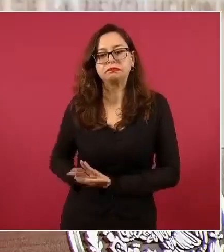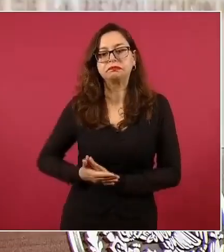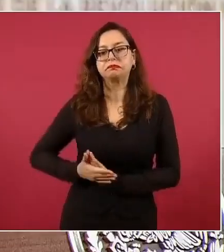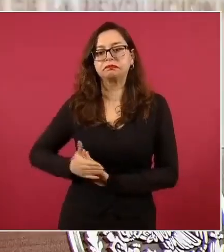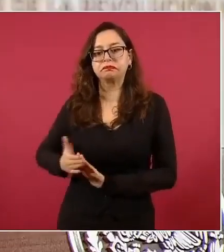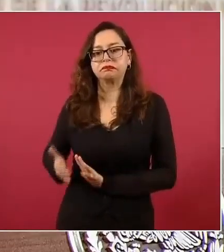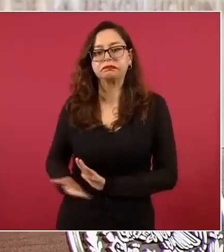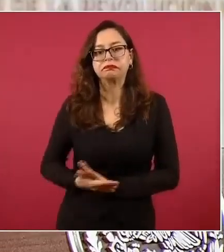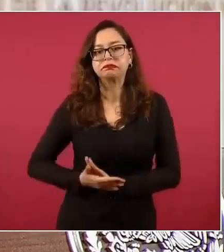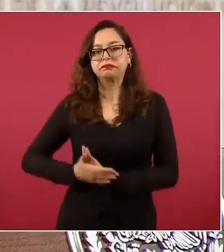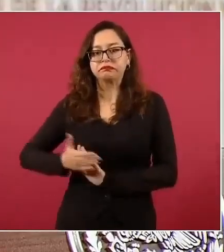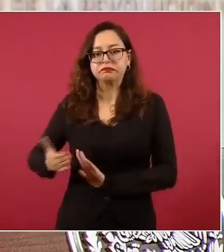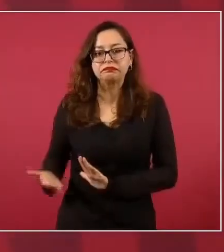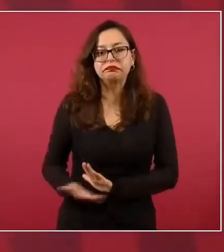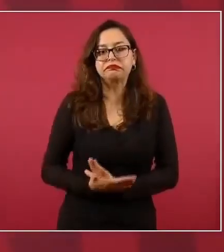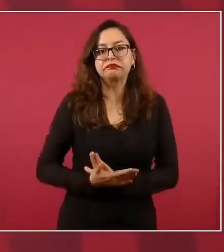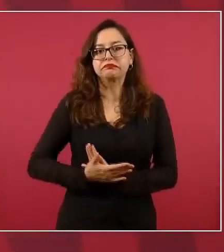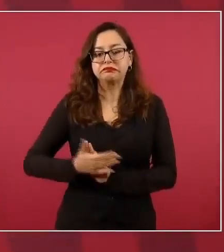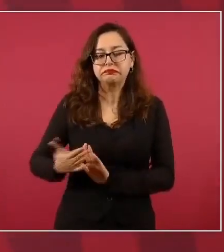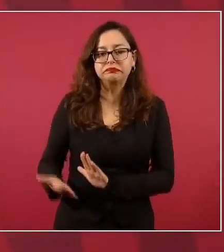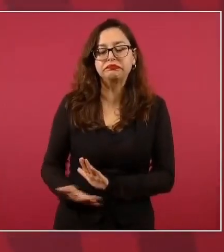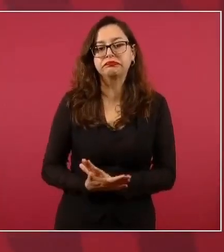o debajo del petate.